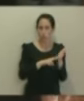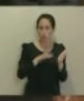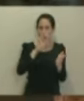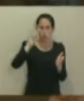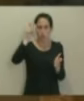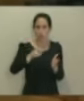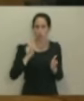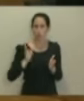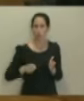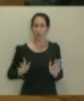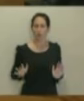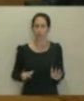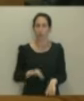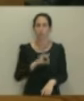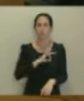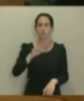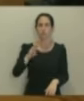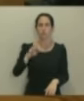Señor Prendes, tiene la palabra.